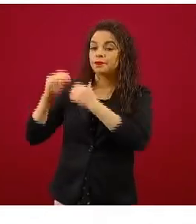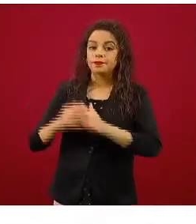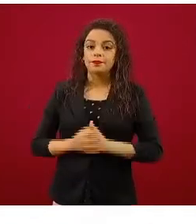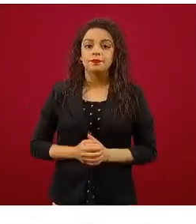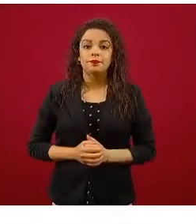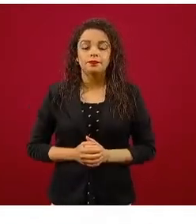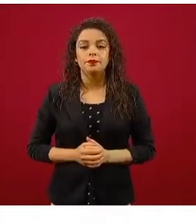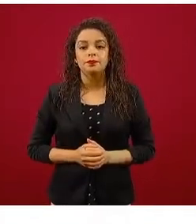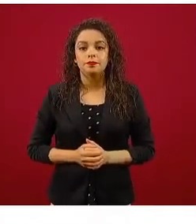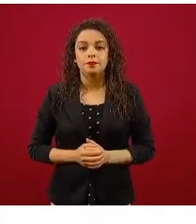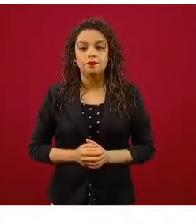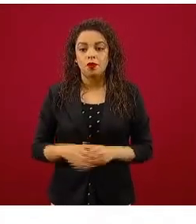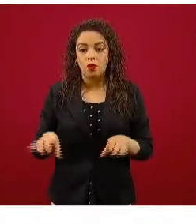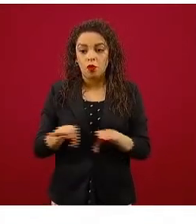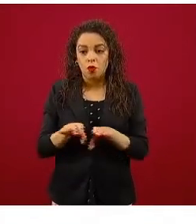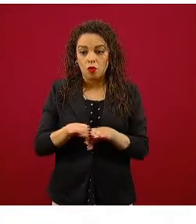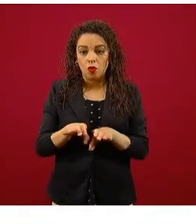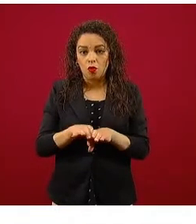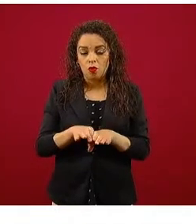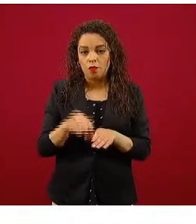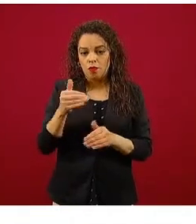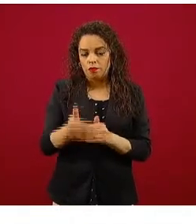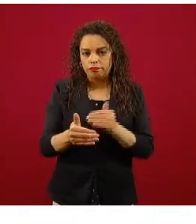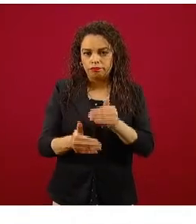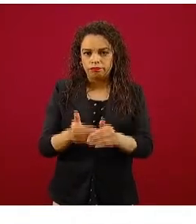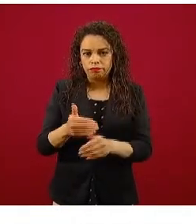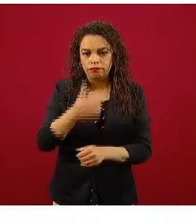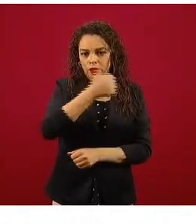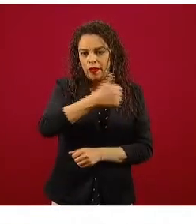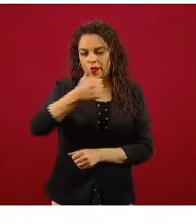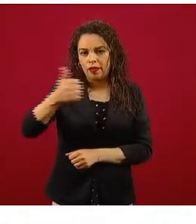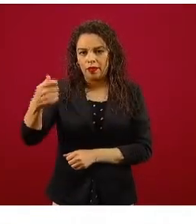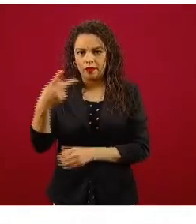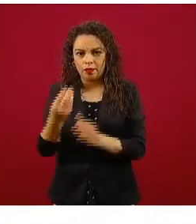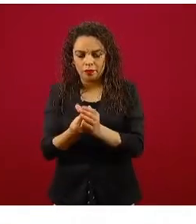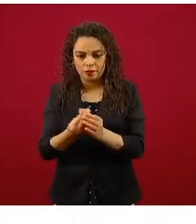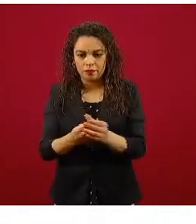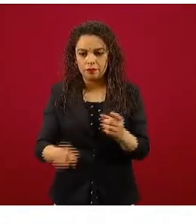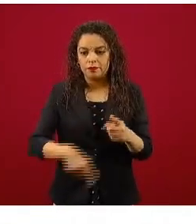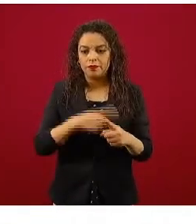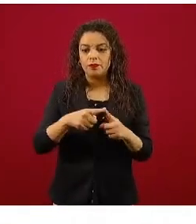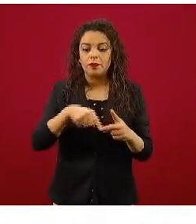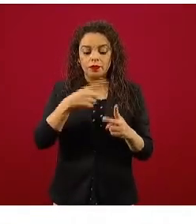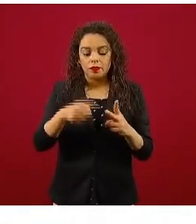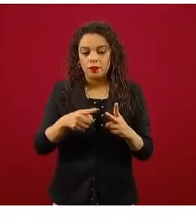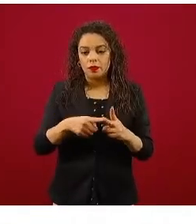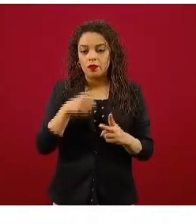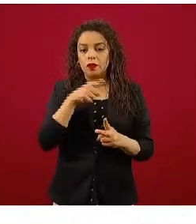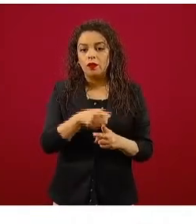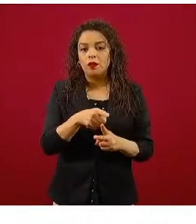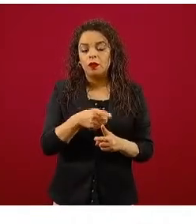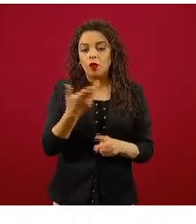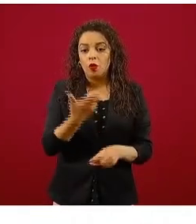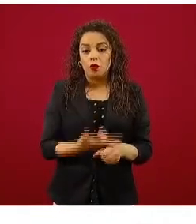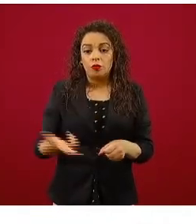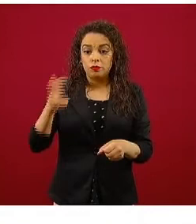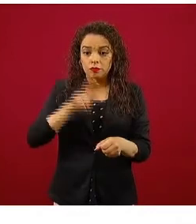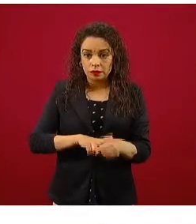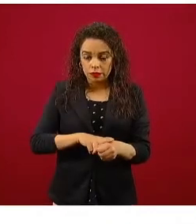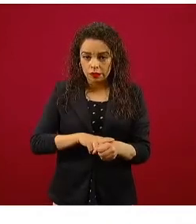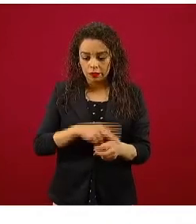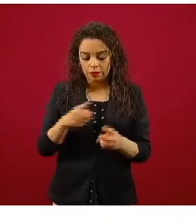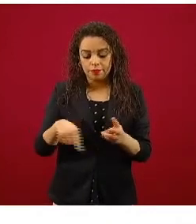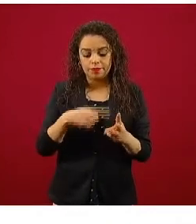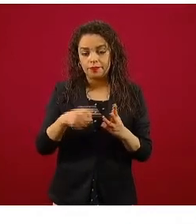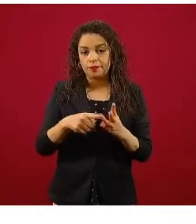las hospitalizaciones, es decir, cómo cambia la curva epidémica, qué porcentaje de ocupación hospitalaria existe en el momento